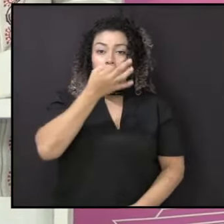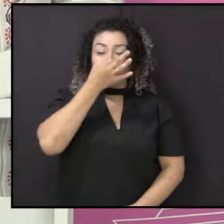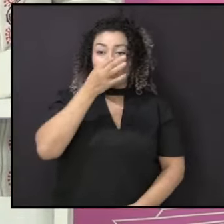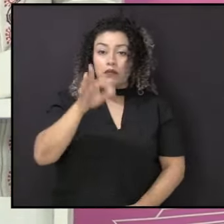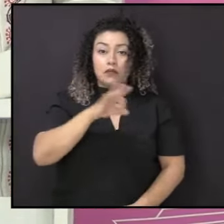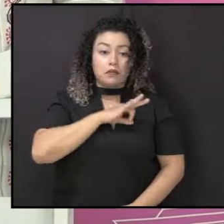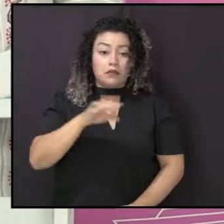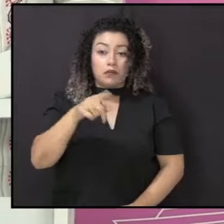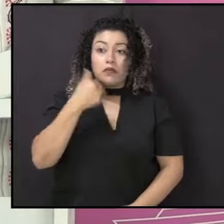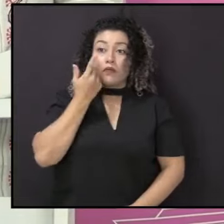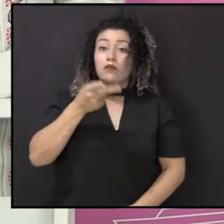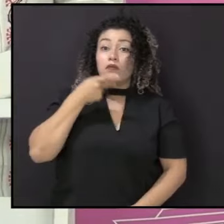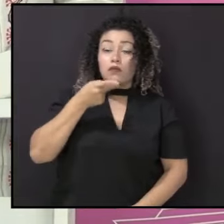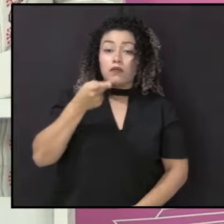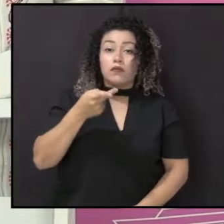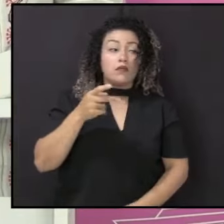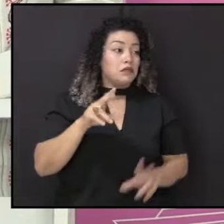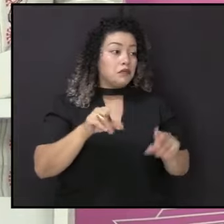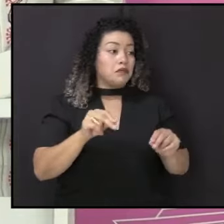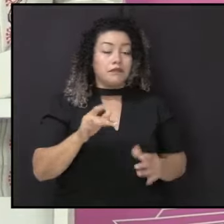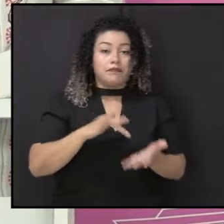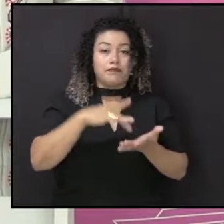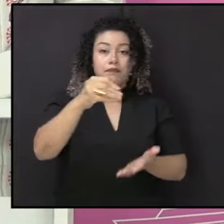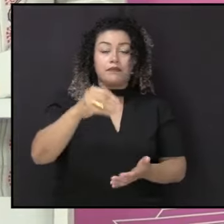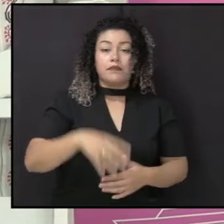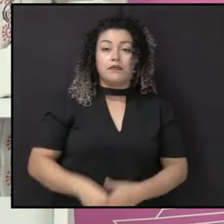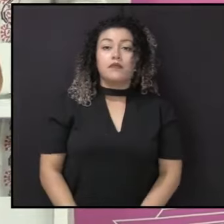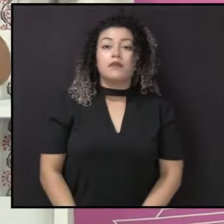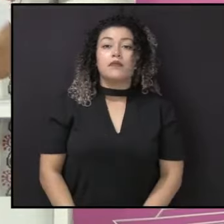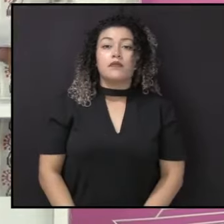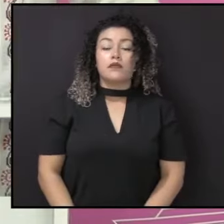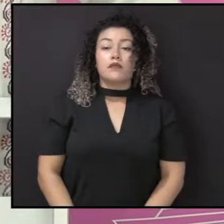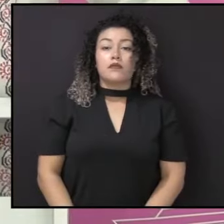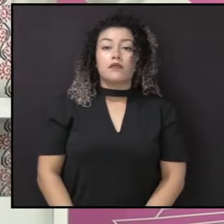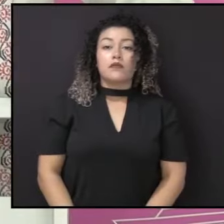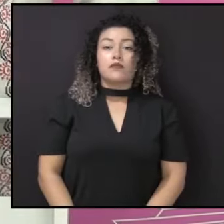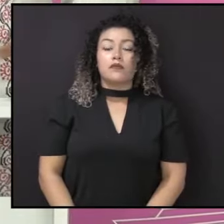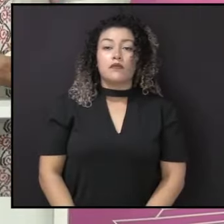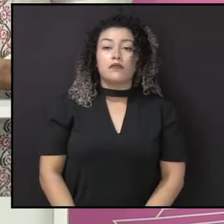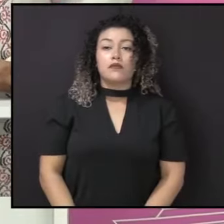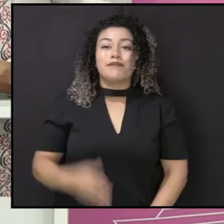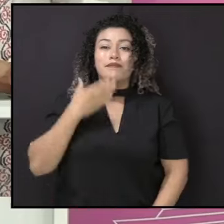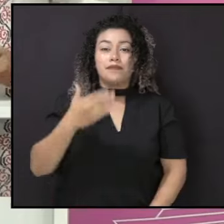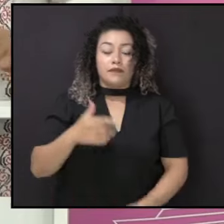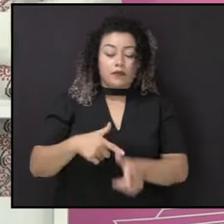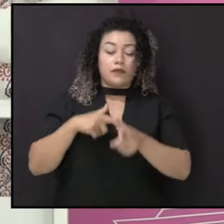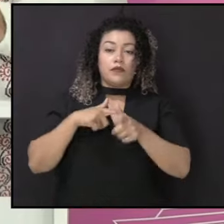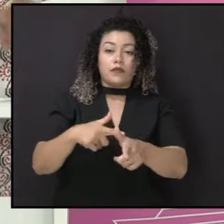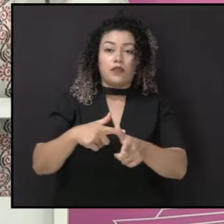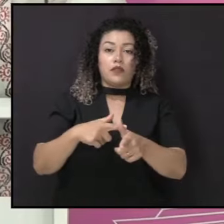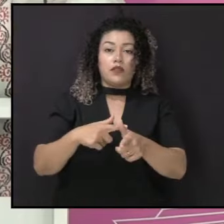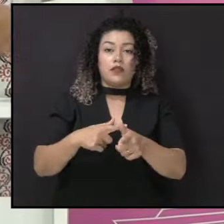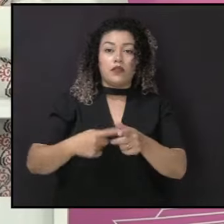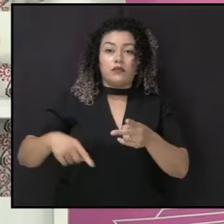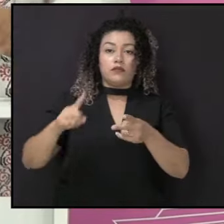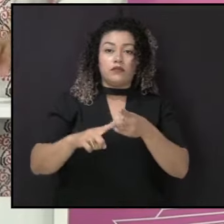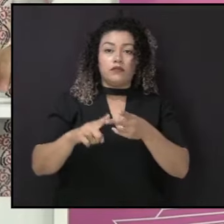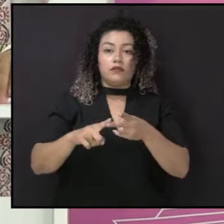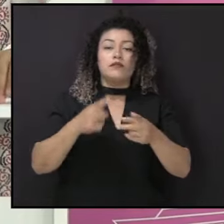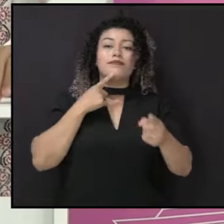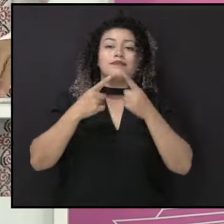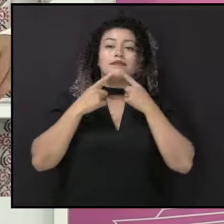de ella? Muchas gracias, candidatas. Y bien, en esta segunda parte de este